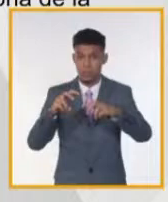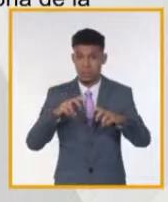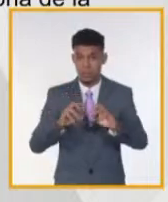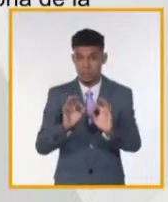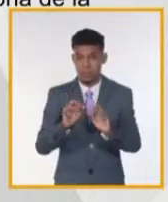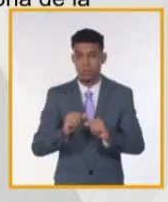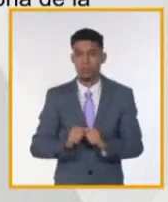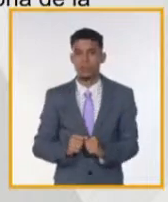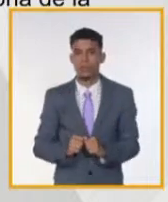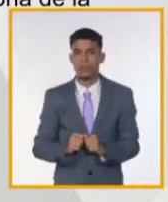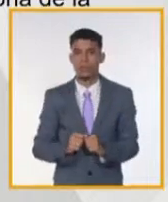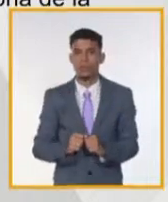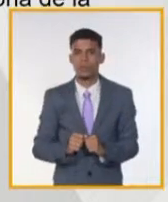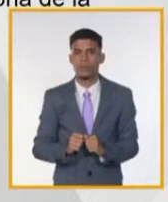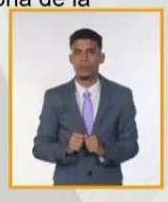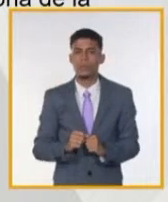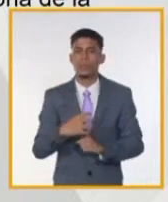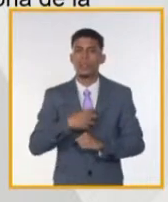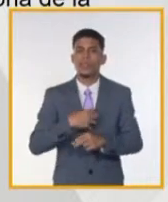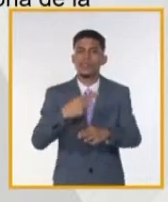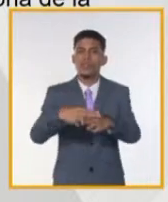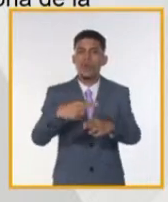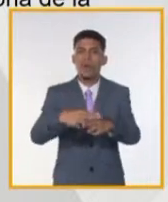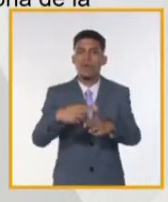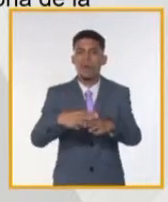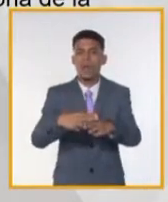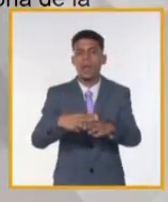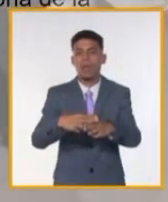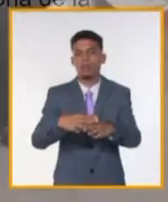se prestigia con llevar el nombre de uno de los líderes